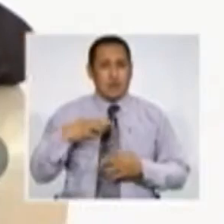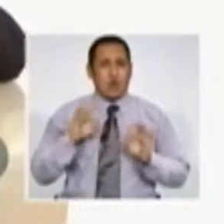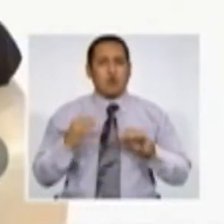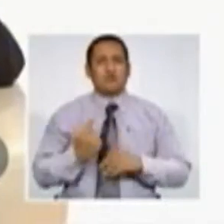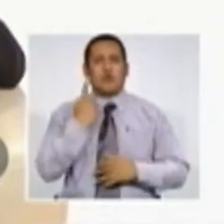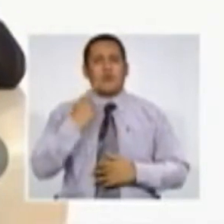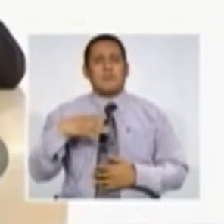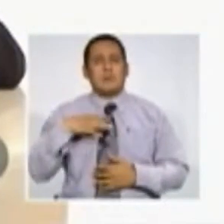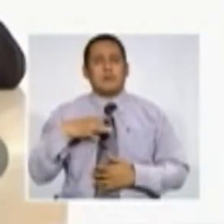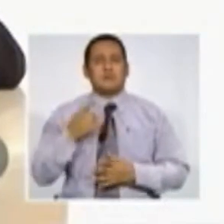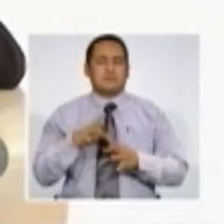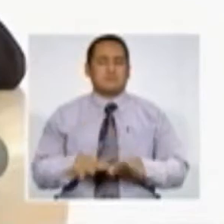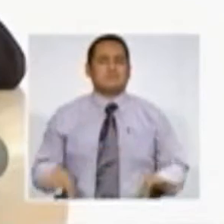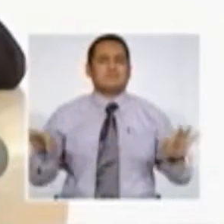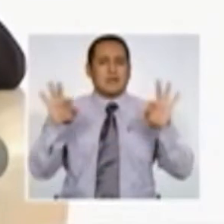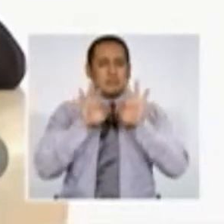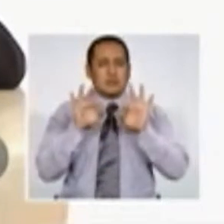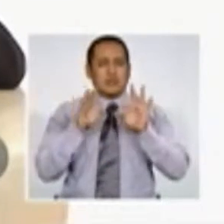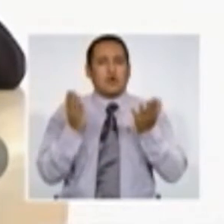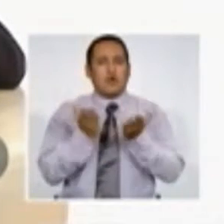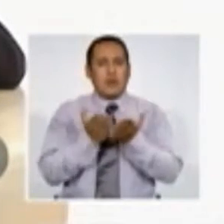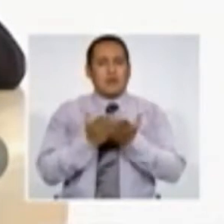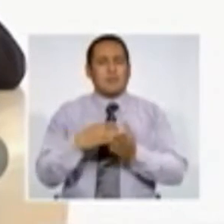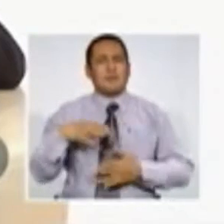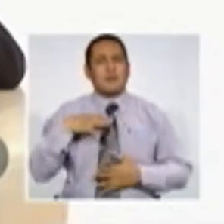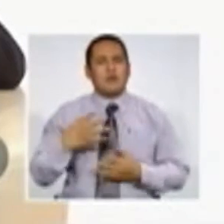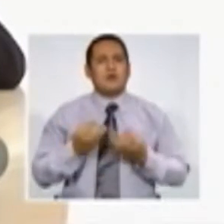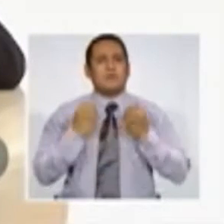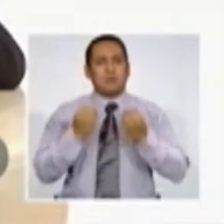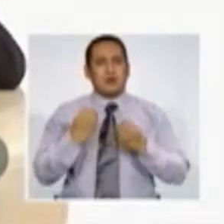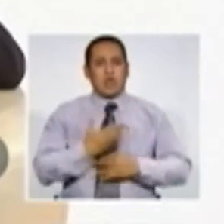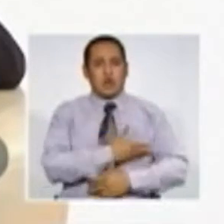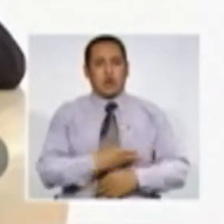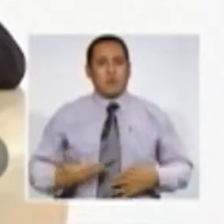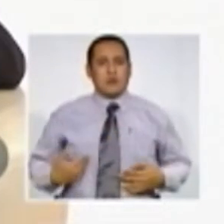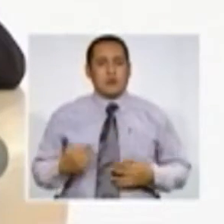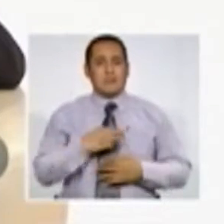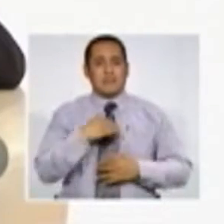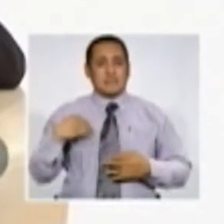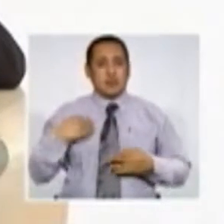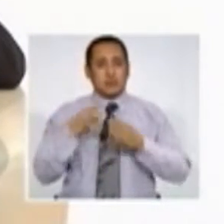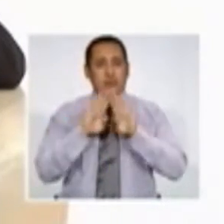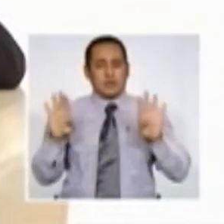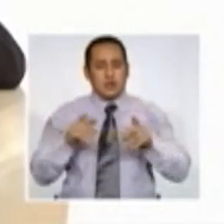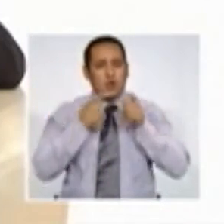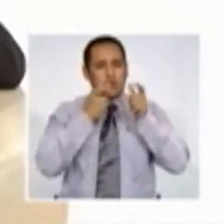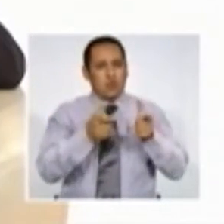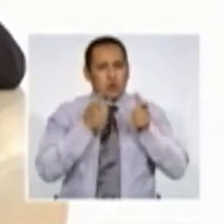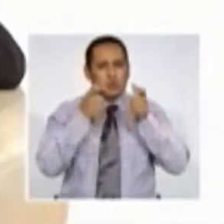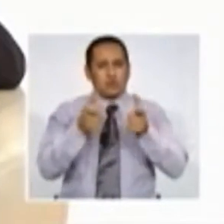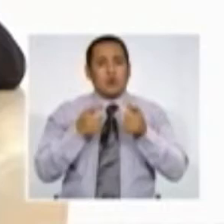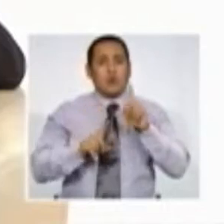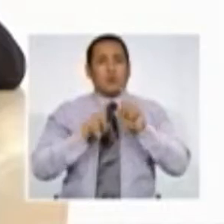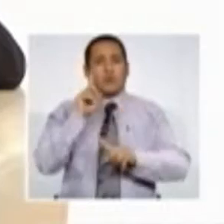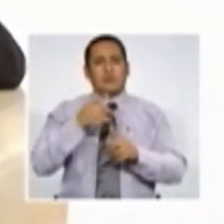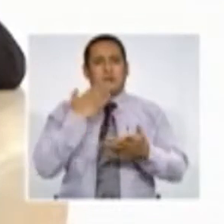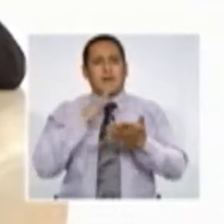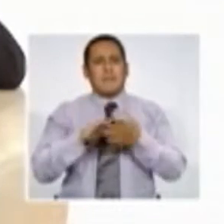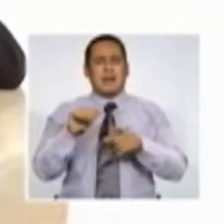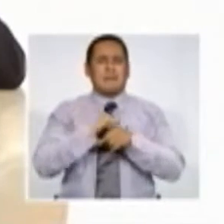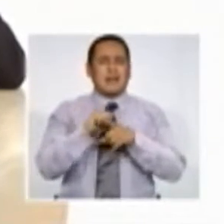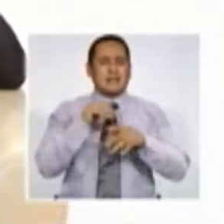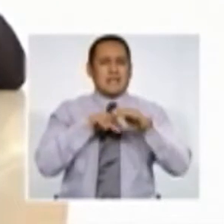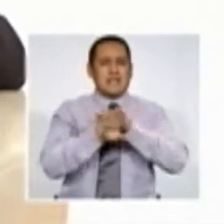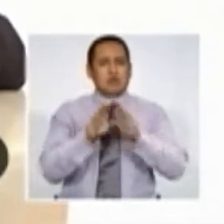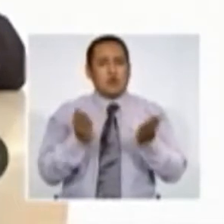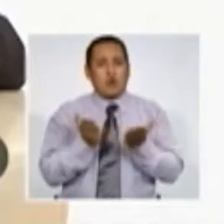públicos? Fundamentalmente privados, ¿no? Porque los colegios públicos son supervisados por el Ministerio de Educación. Cuando hay